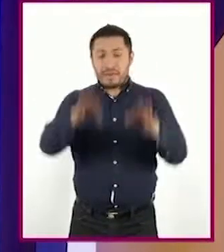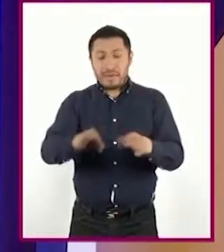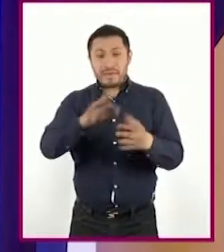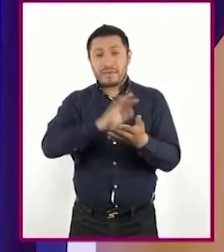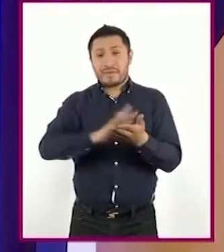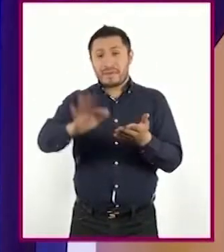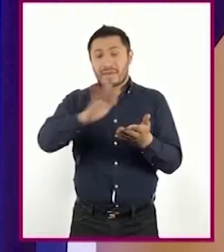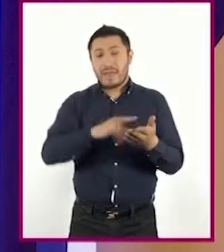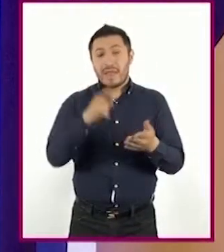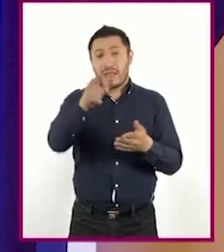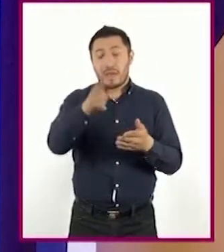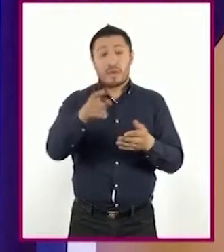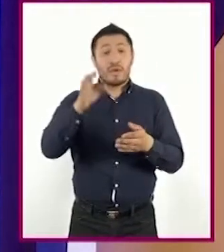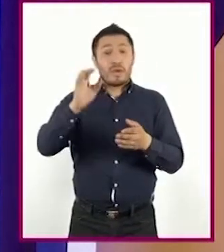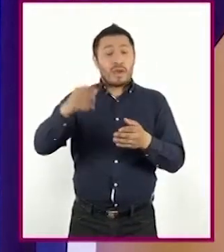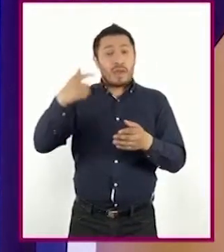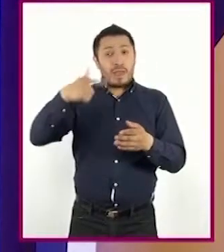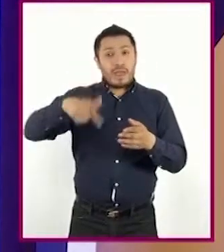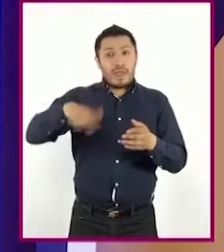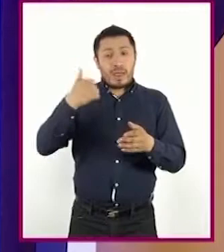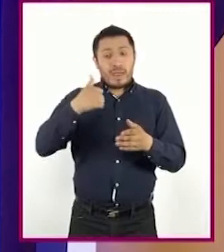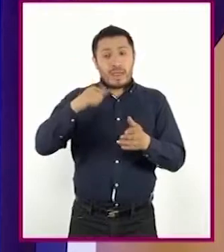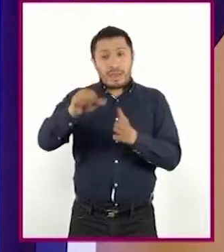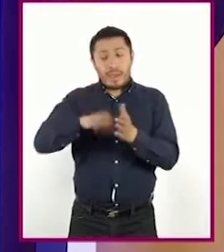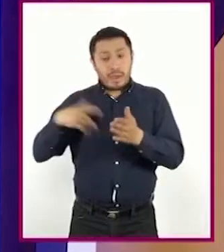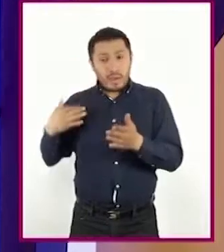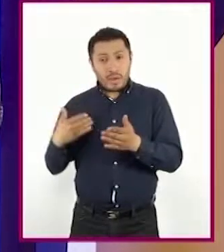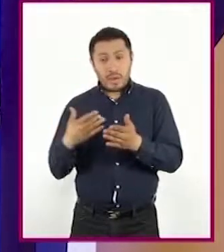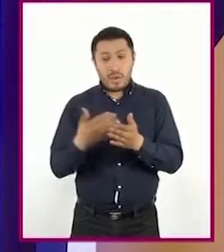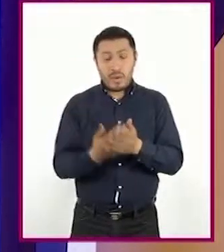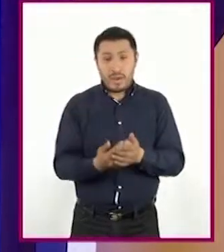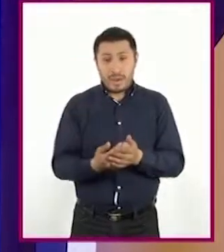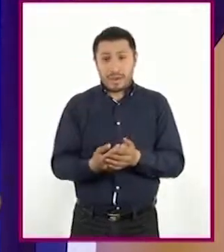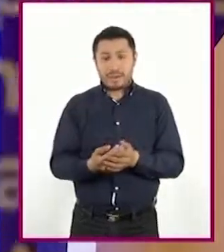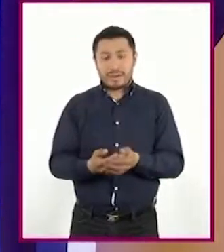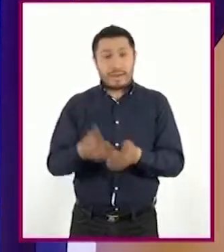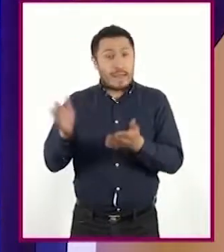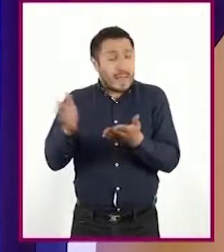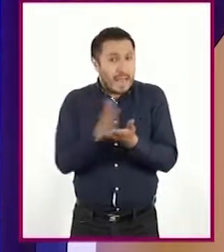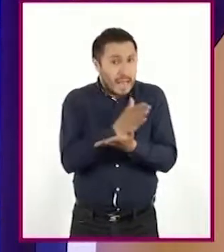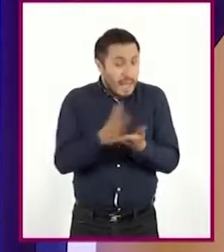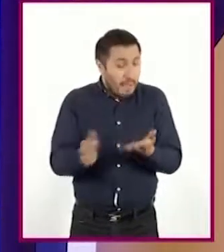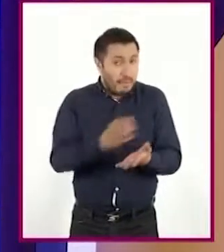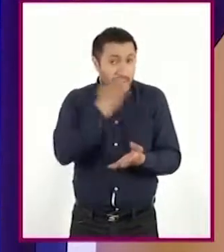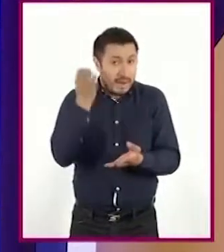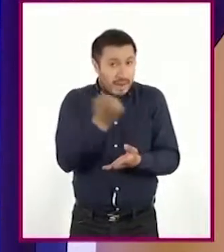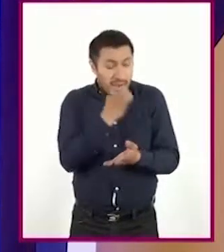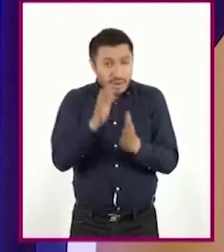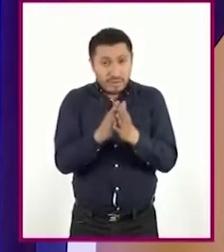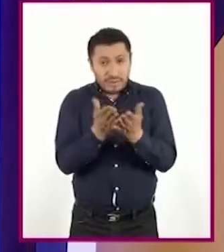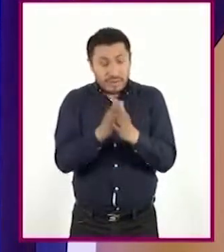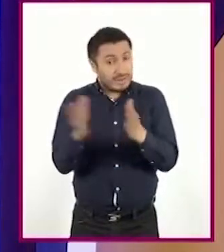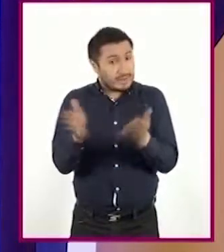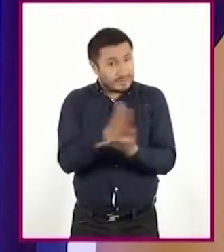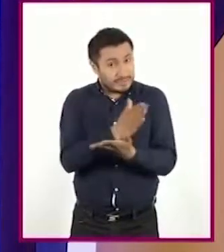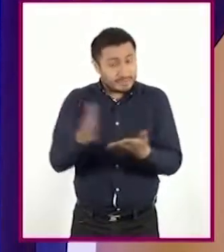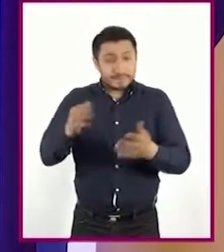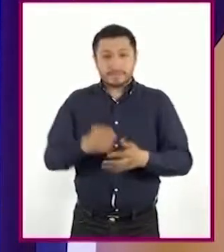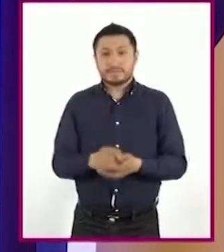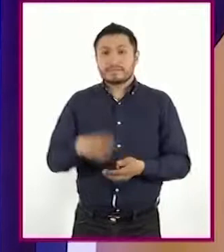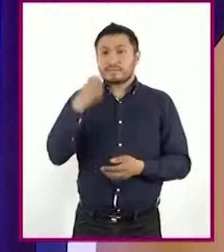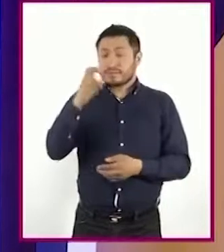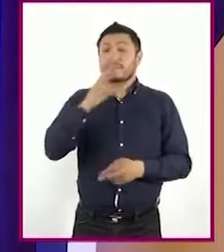los últimos 12 meses sin tomar en cuenta tus libros de texto? Estas son las respuestas dadas